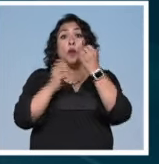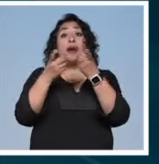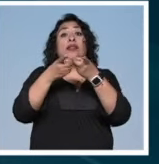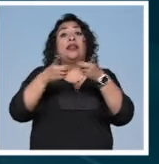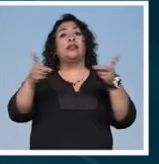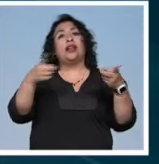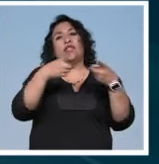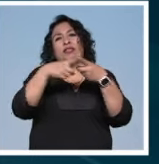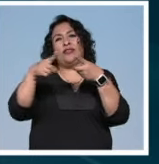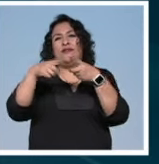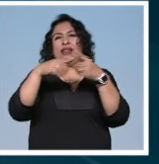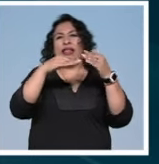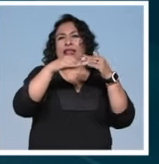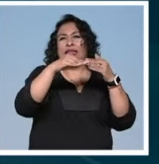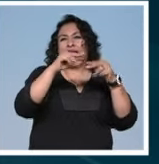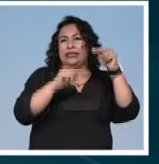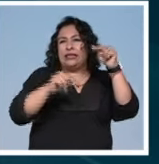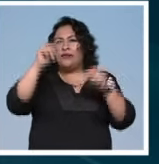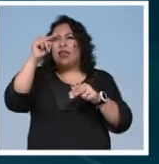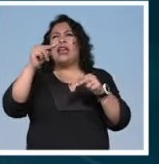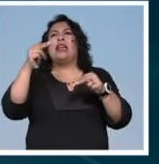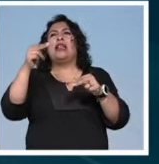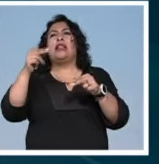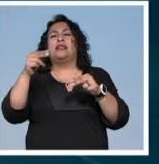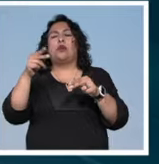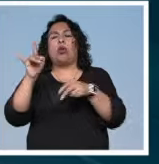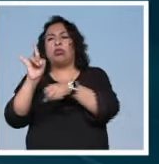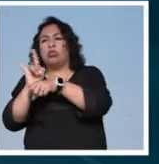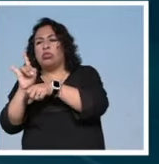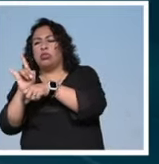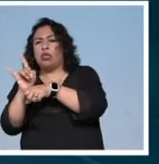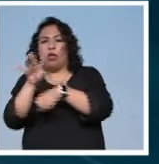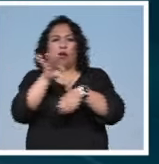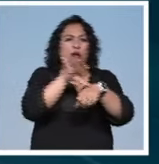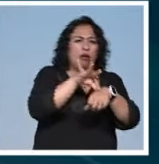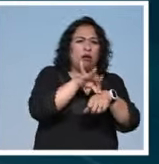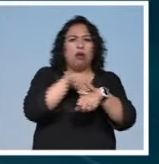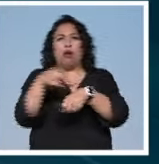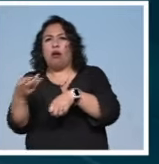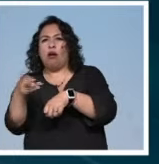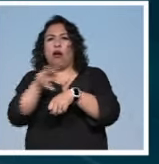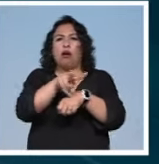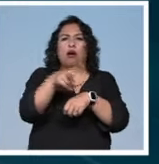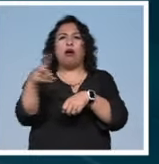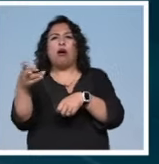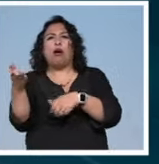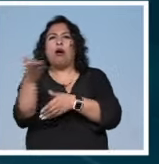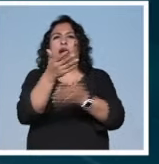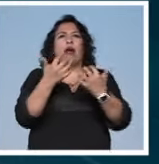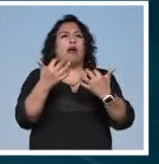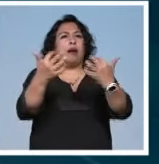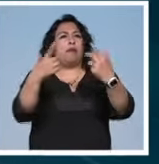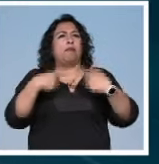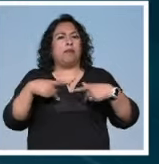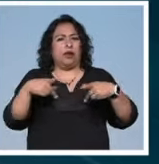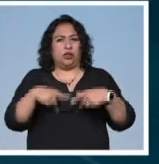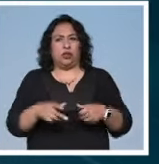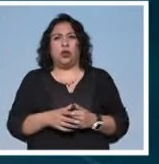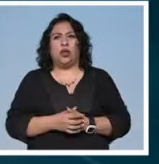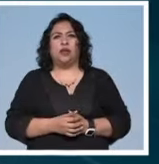en varios planos. Sale constantemente de la ficción a la realidad, acompañado de la interacción con el público.